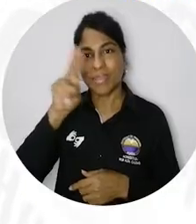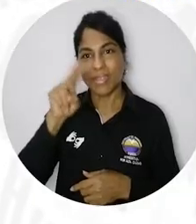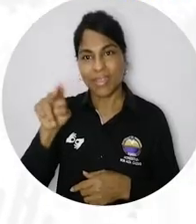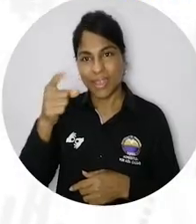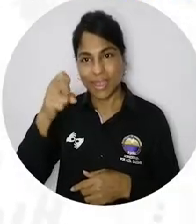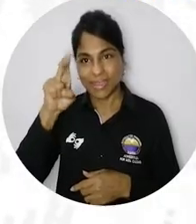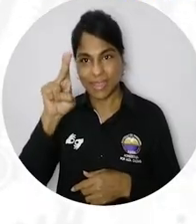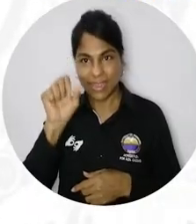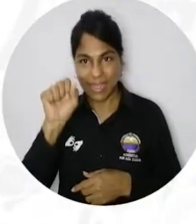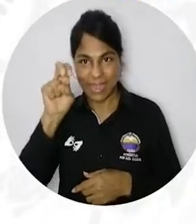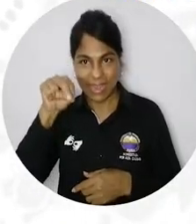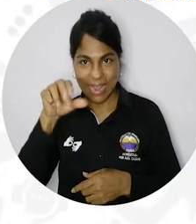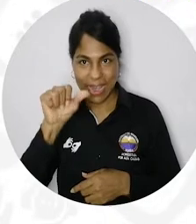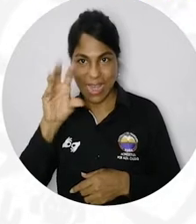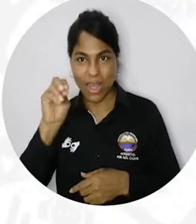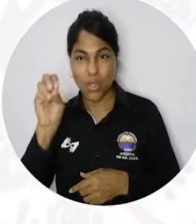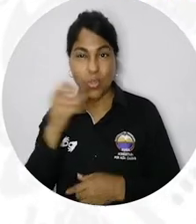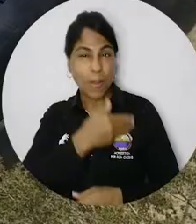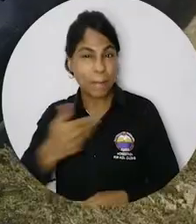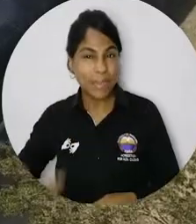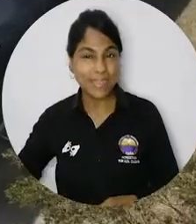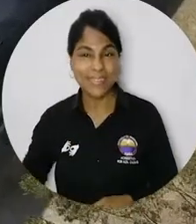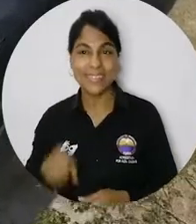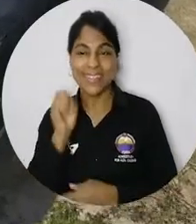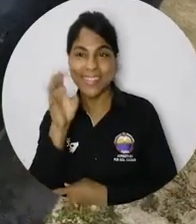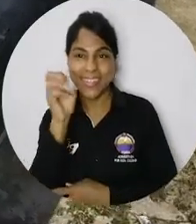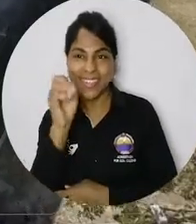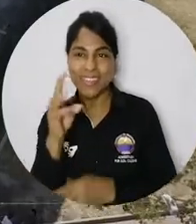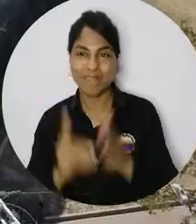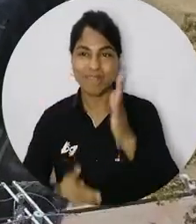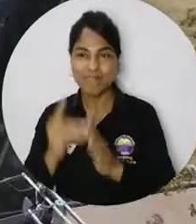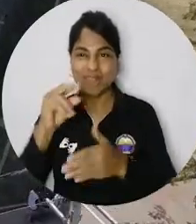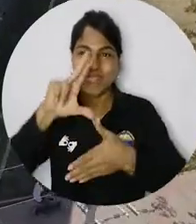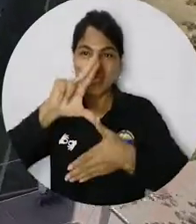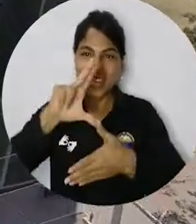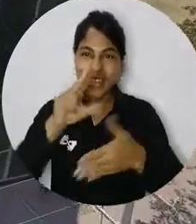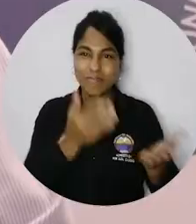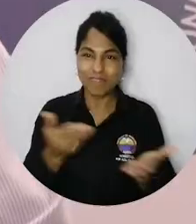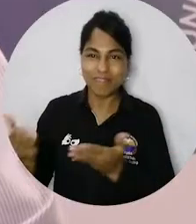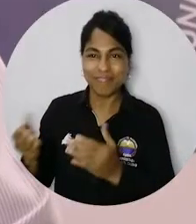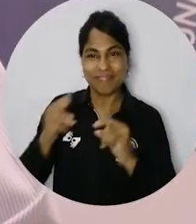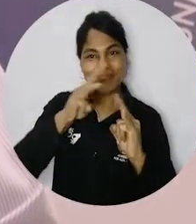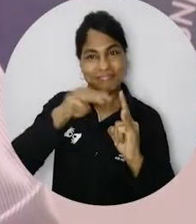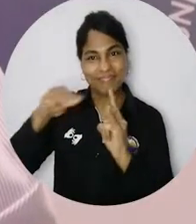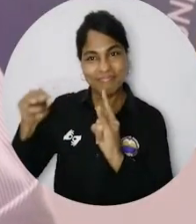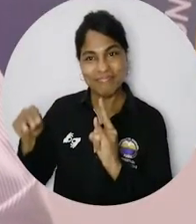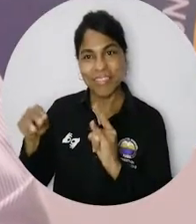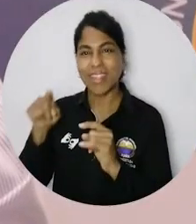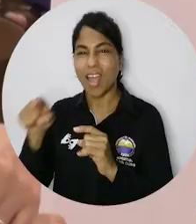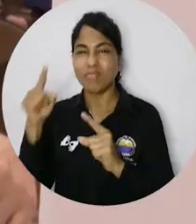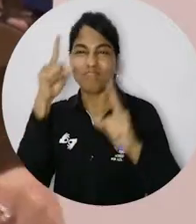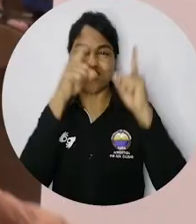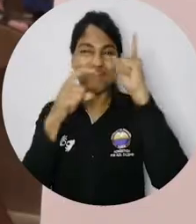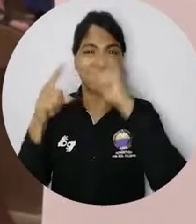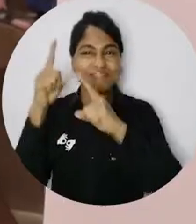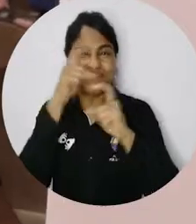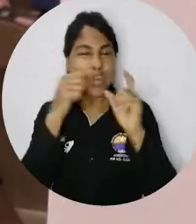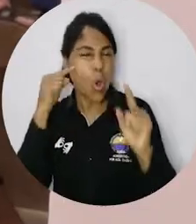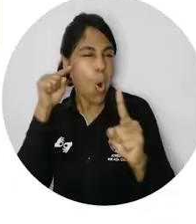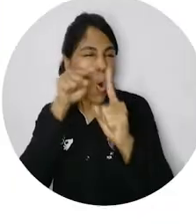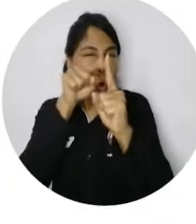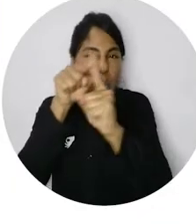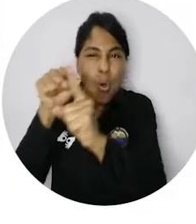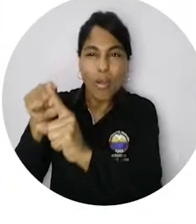Banco de Desarrollo de América Latina, en las instalaciones de la Universidad del Magdalena, donde suscitó importantes reflexiones para el cumplimiento de